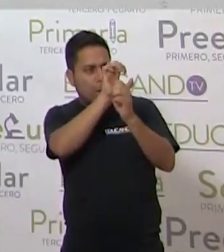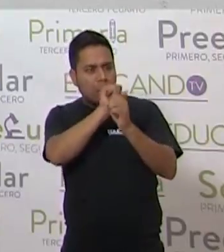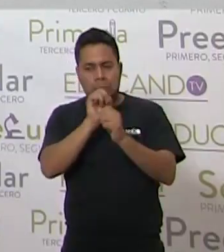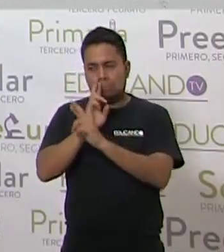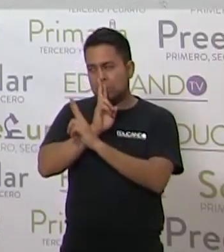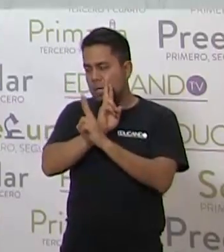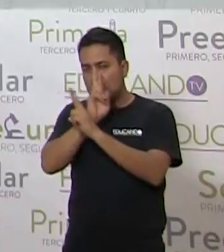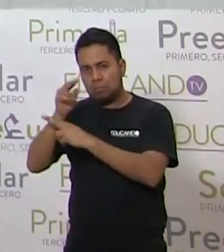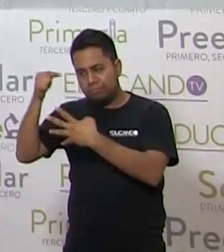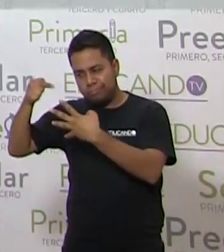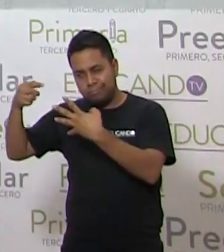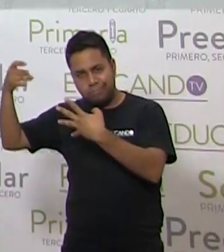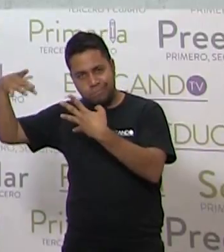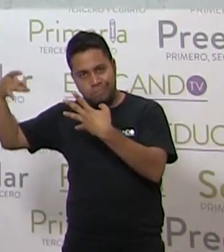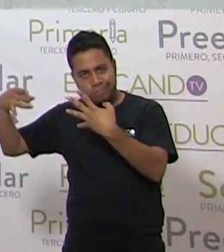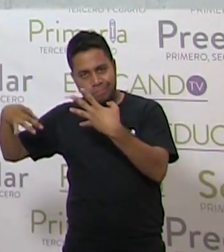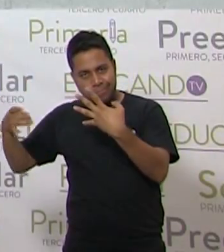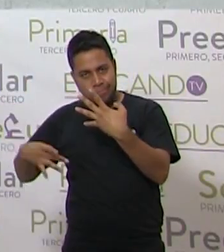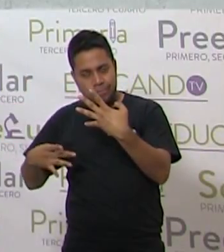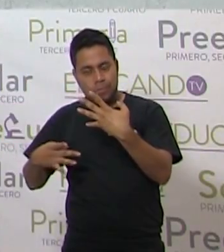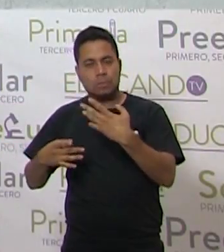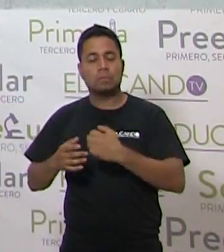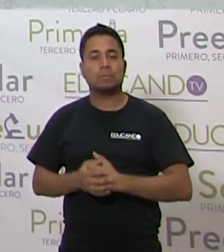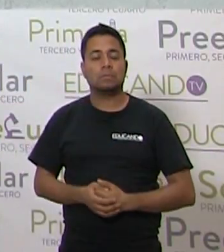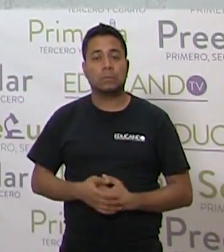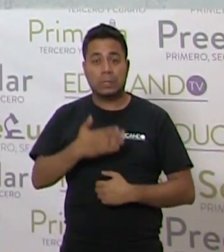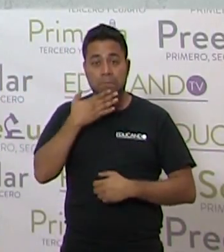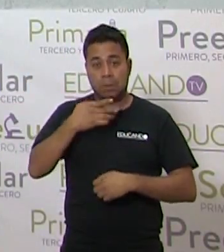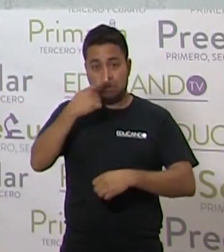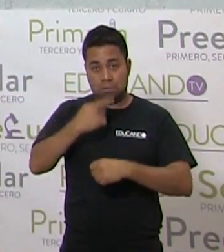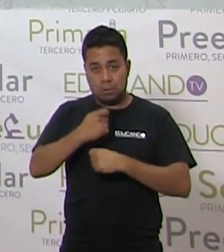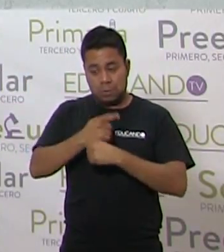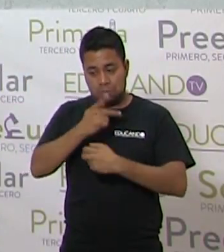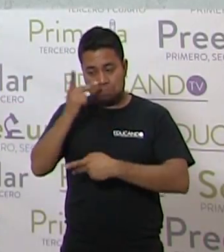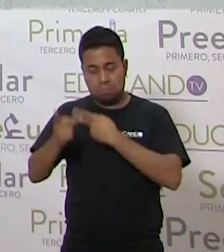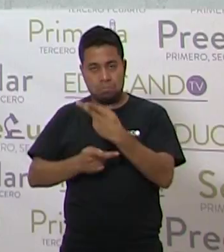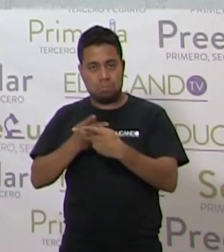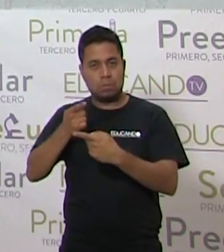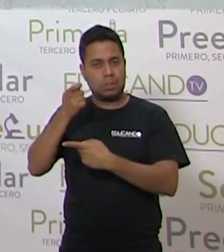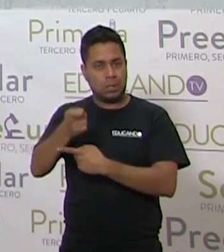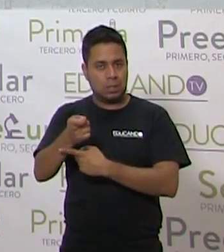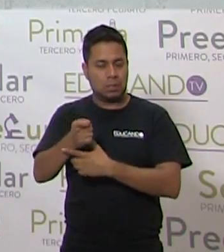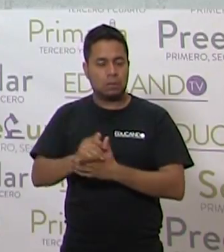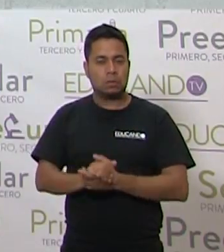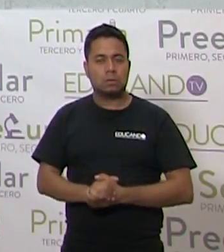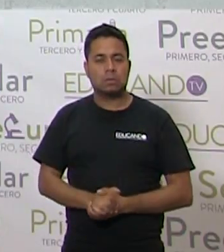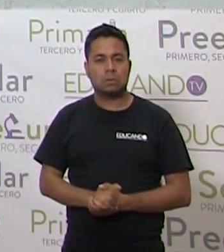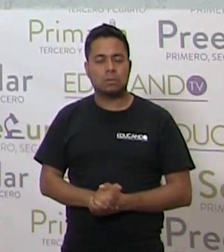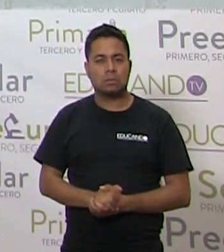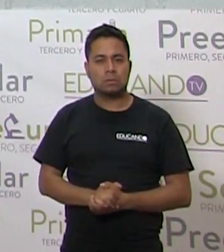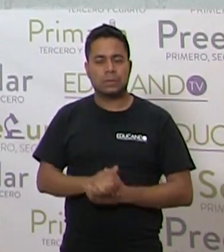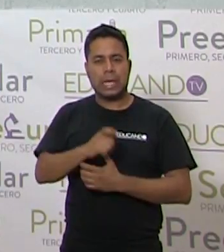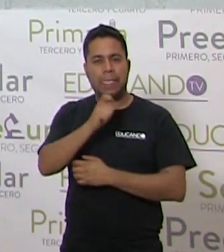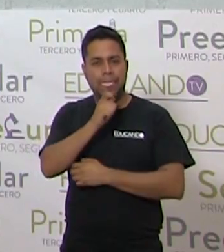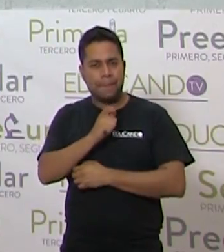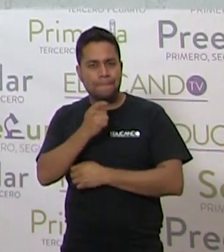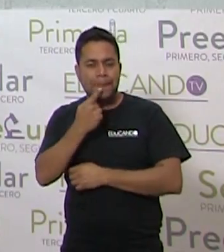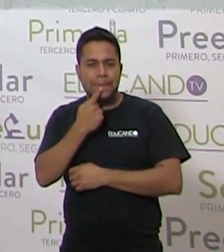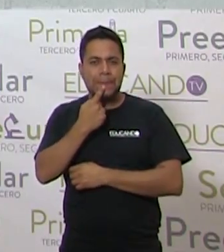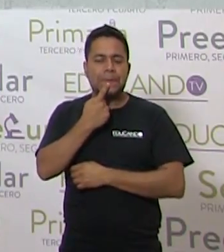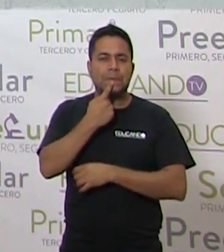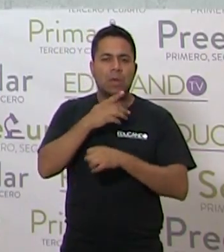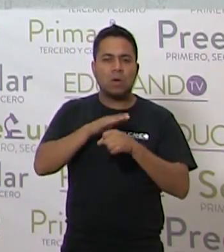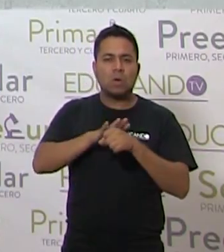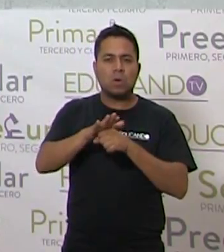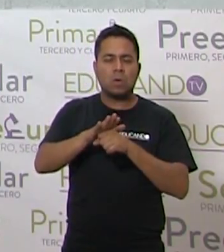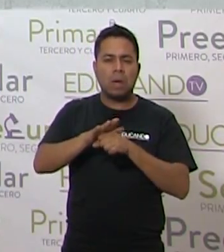respuesta a cada una de ellas Bien la primera la primera pregunta qué sabor es el el que más